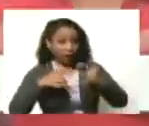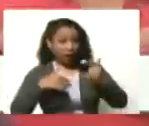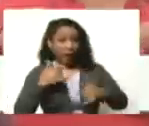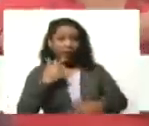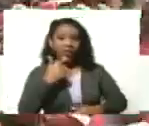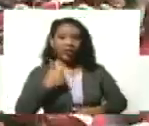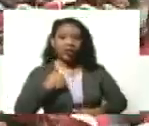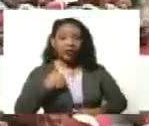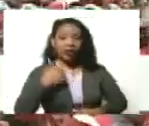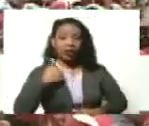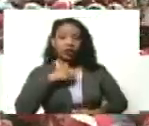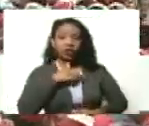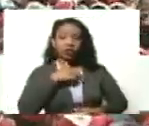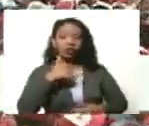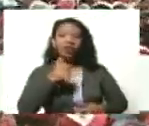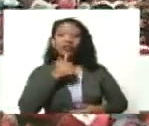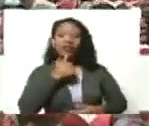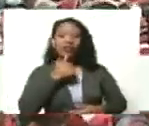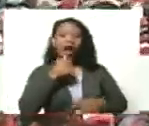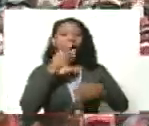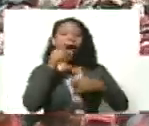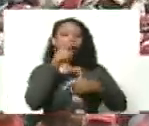indica que será así.